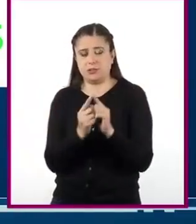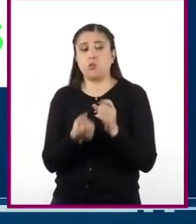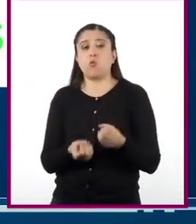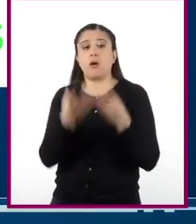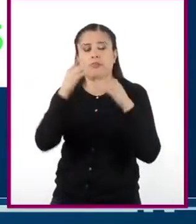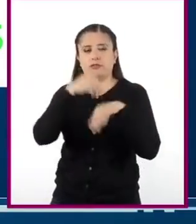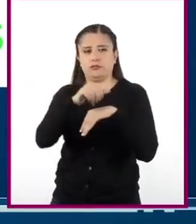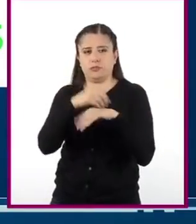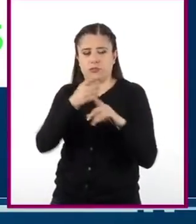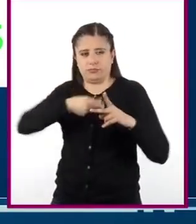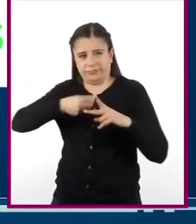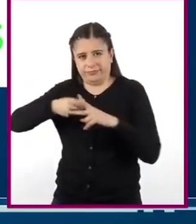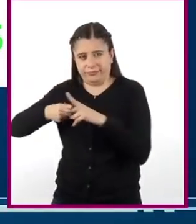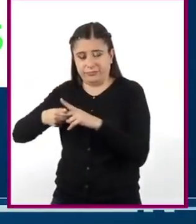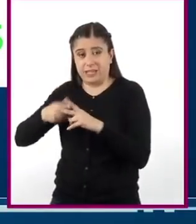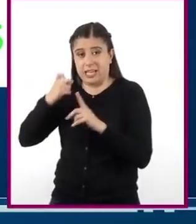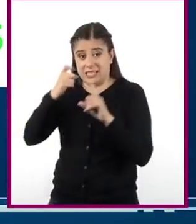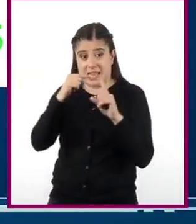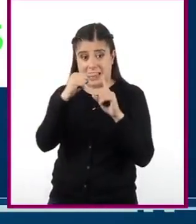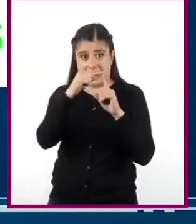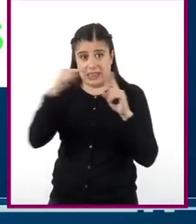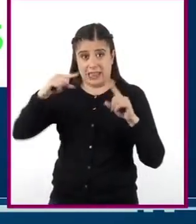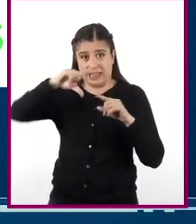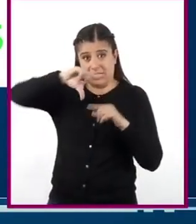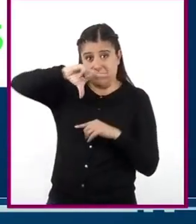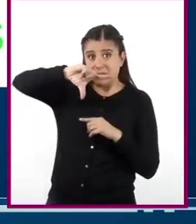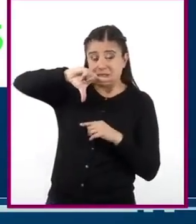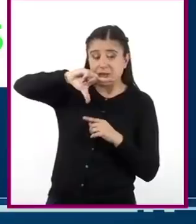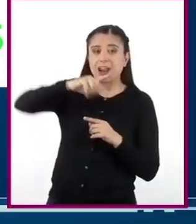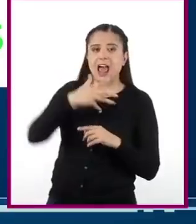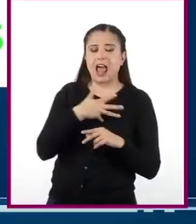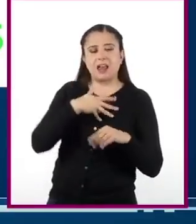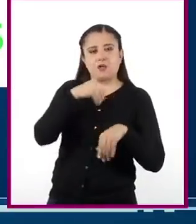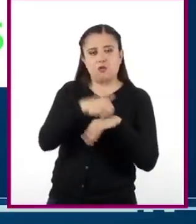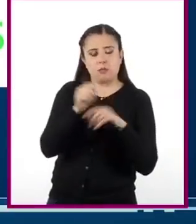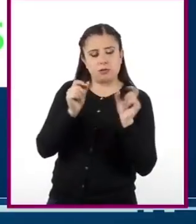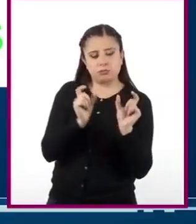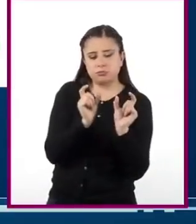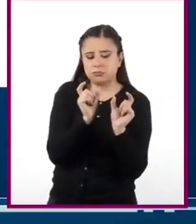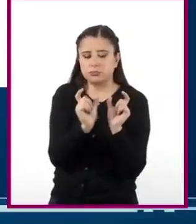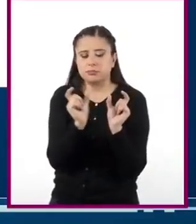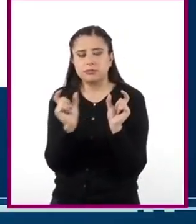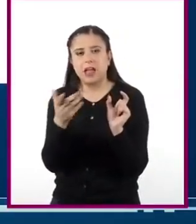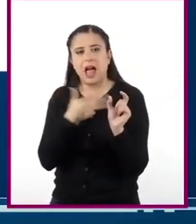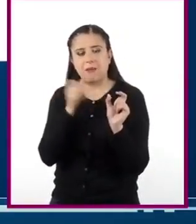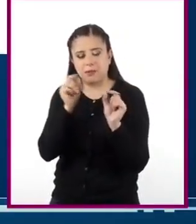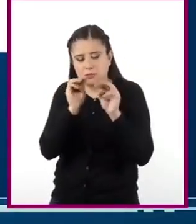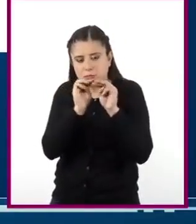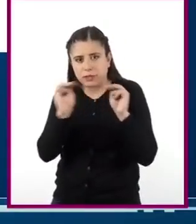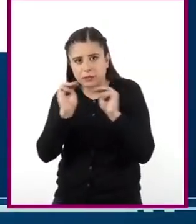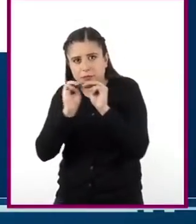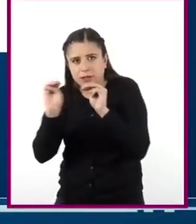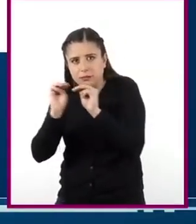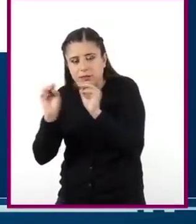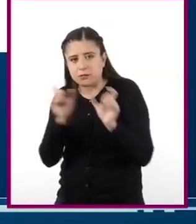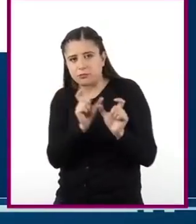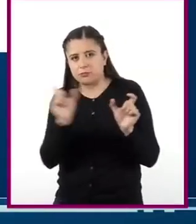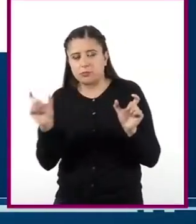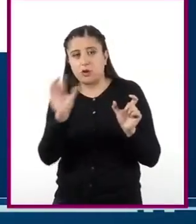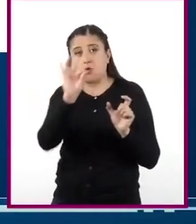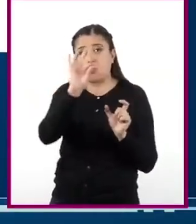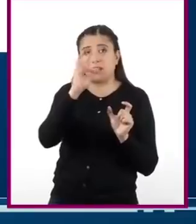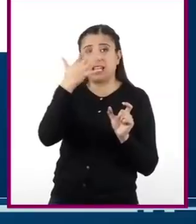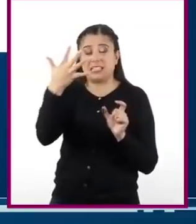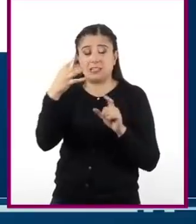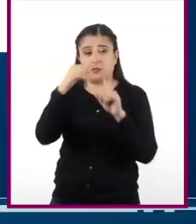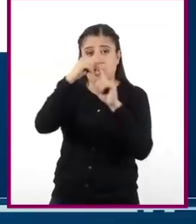deseados. Con esta división aseguramos que todos los intervalos tendrán la misma amplitud. Como 45 sobre 5